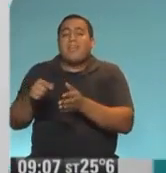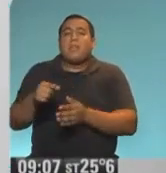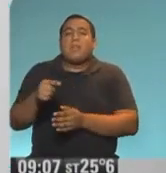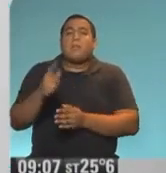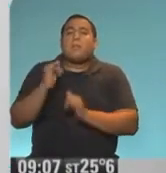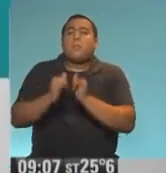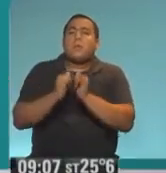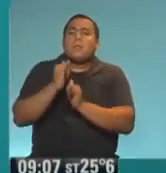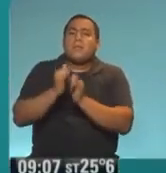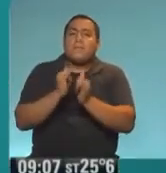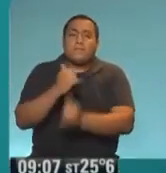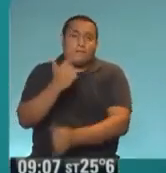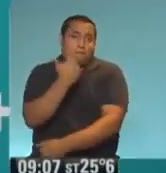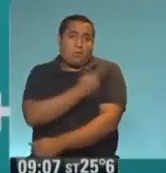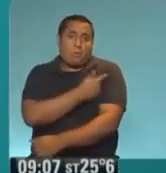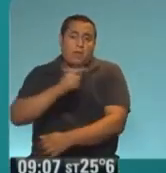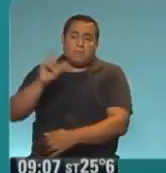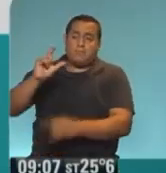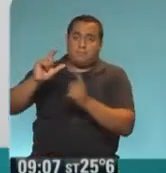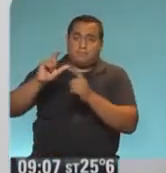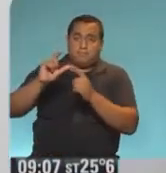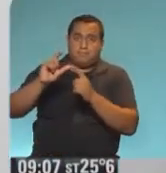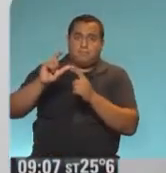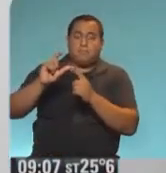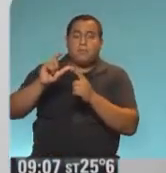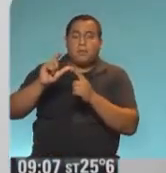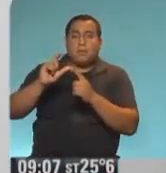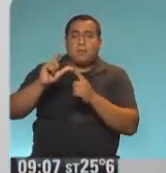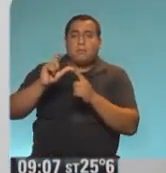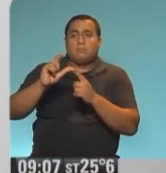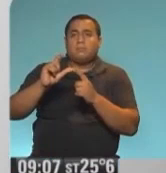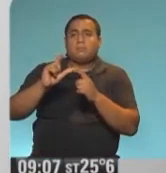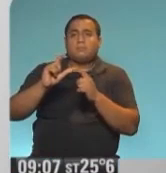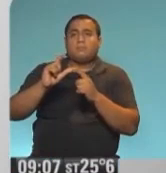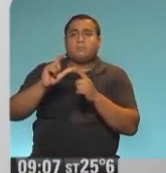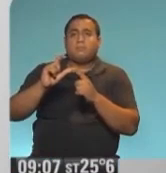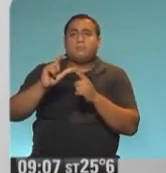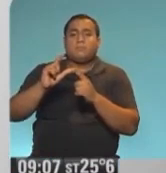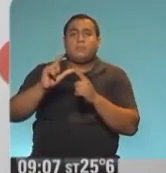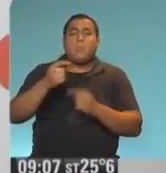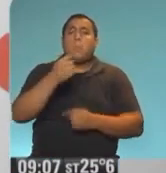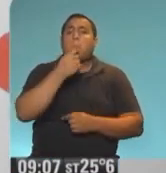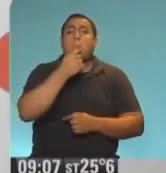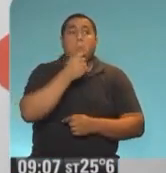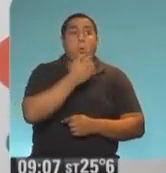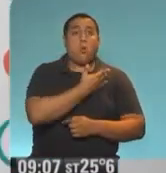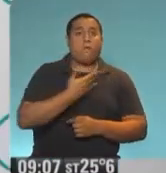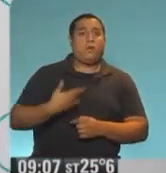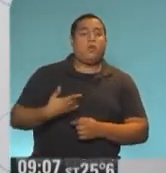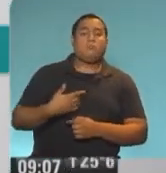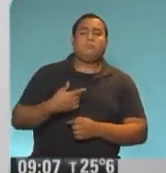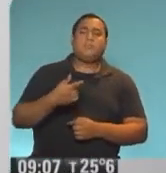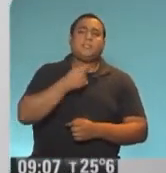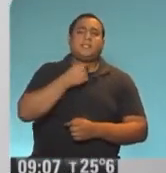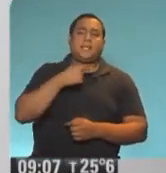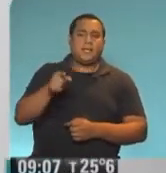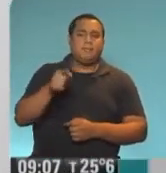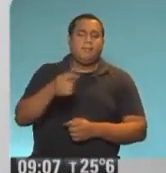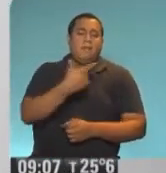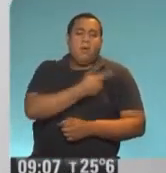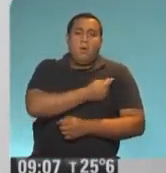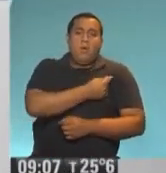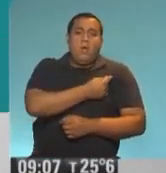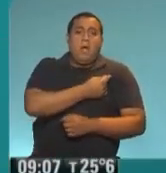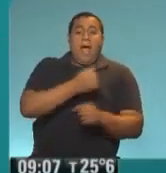Estado-Estado y no quiere o no pide, porque hasta ahora no lo pidió, registrarla, que el Estado, para poder usarla sin tener el